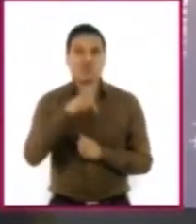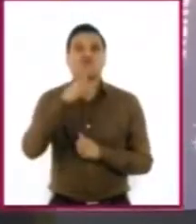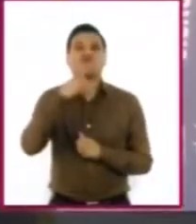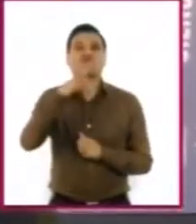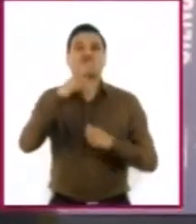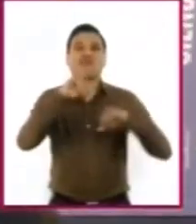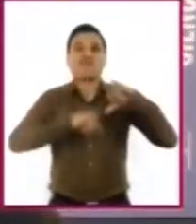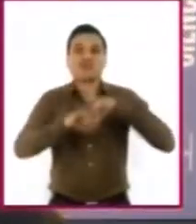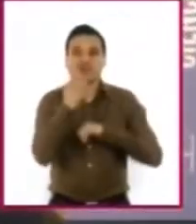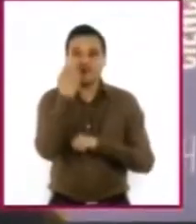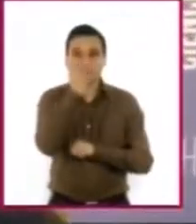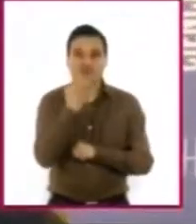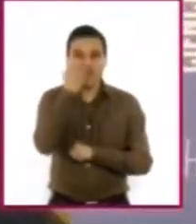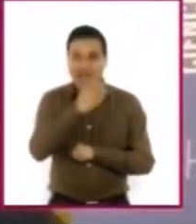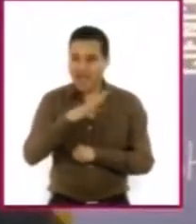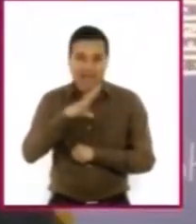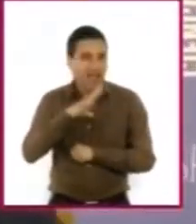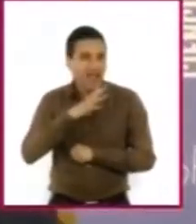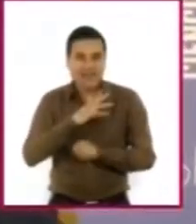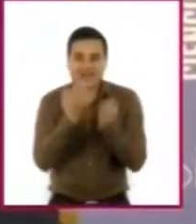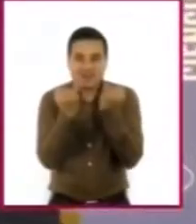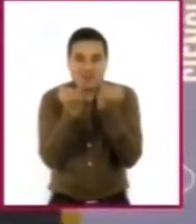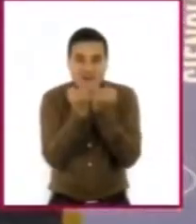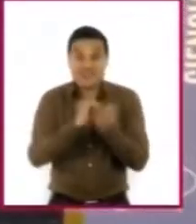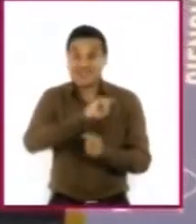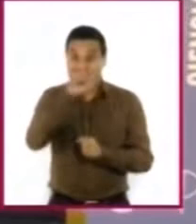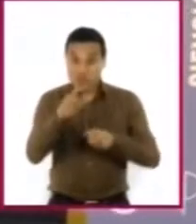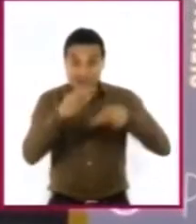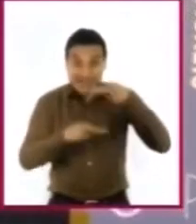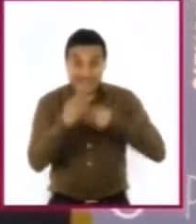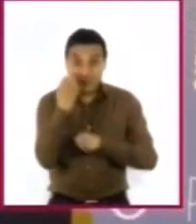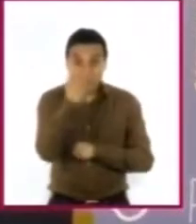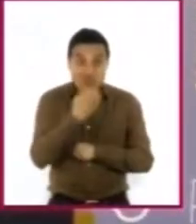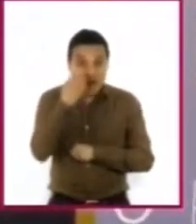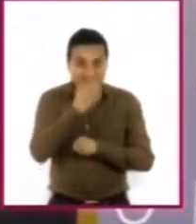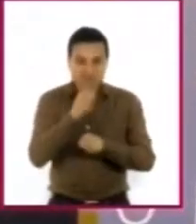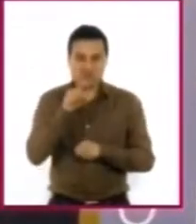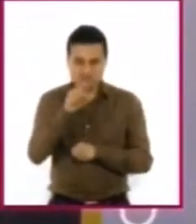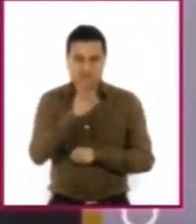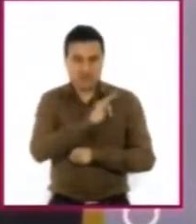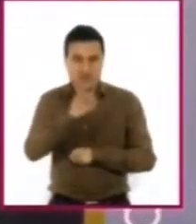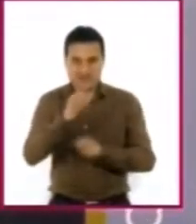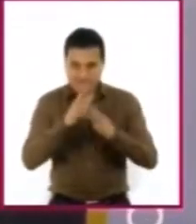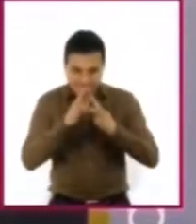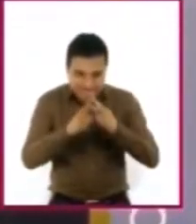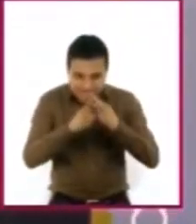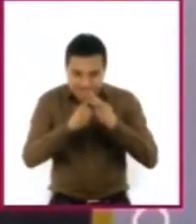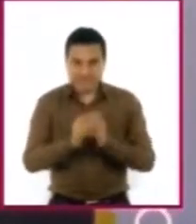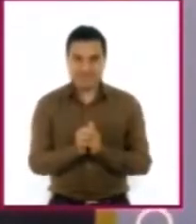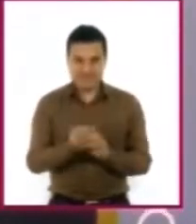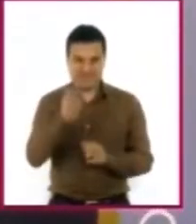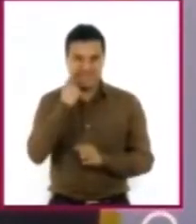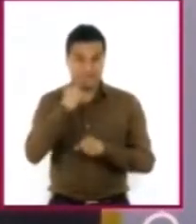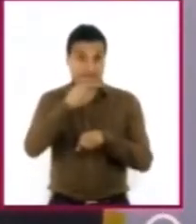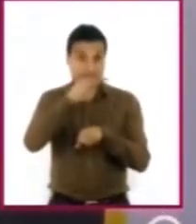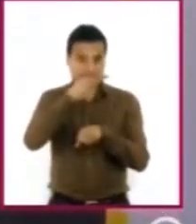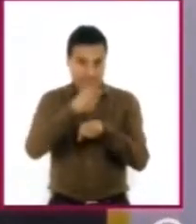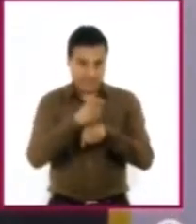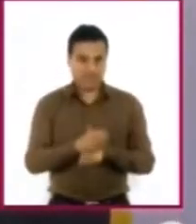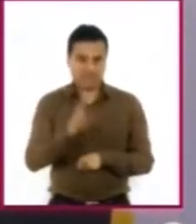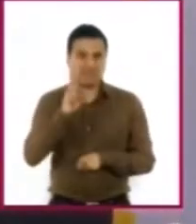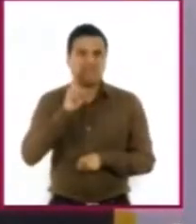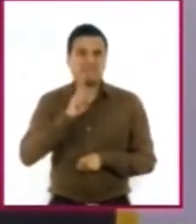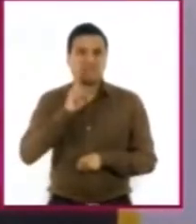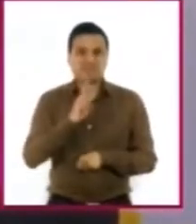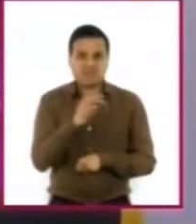química de tu escuela y la utilizarás cuando regresemos a las clases presenciales. Primero, vamos a identificar sus